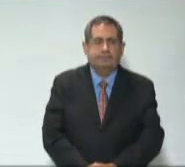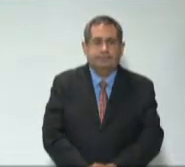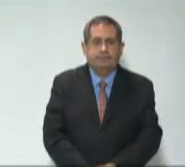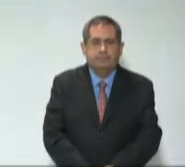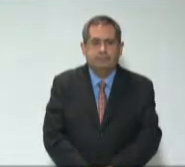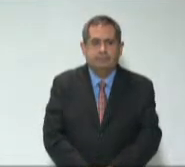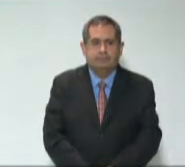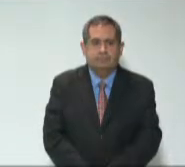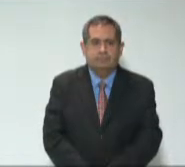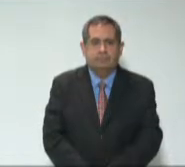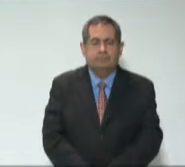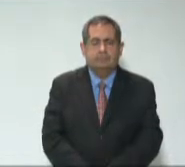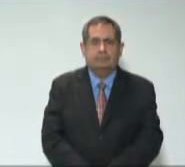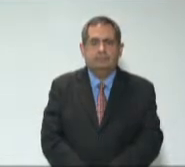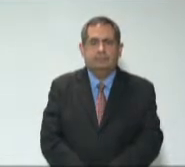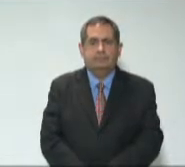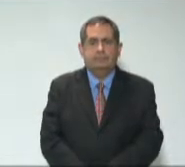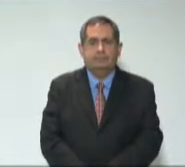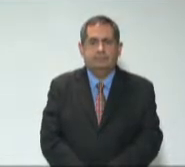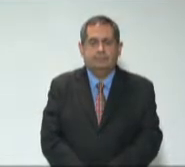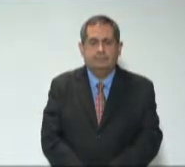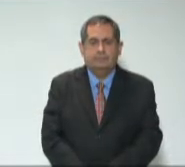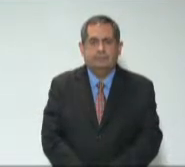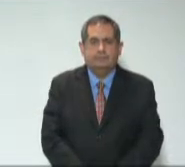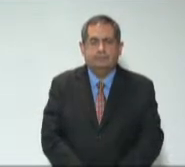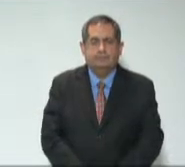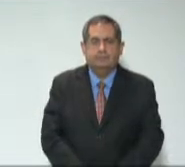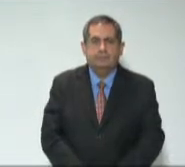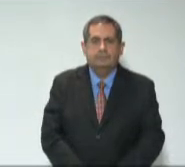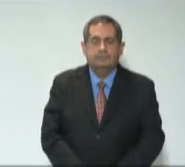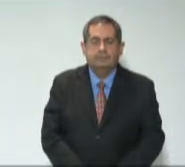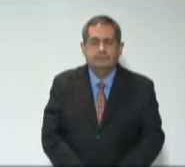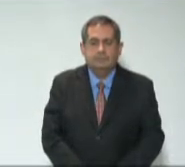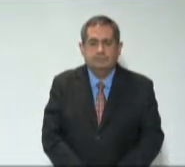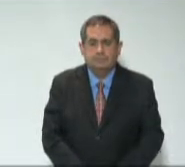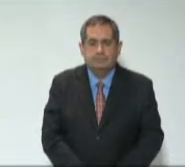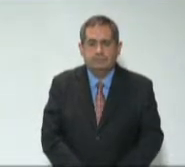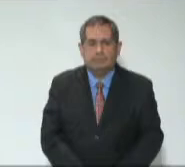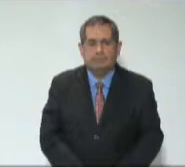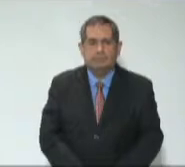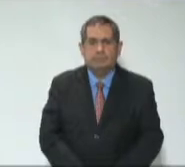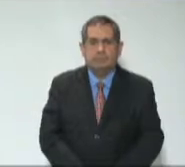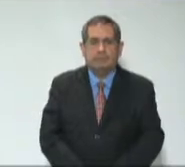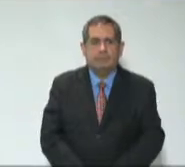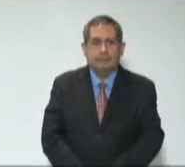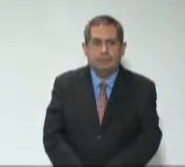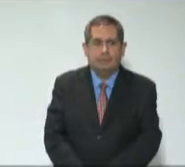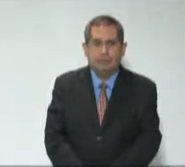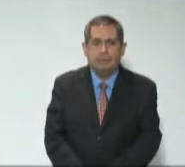reanudación de los trámites de los recursos de revisión en materia de transparencia y acceso a la